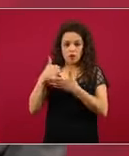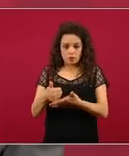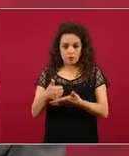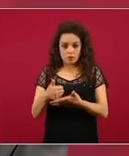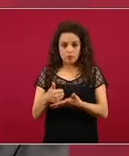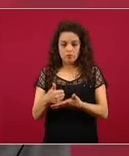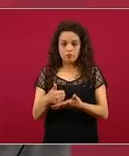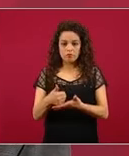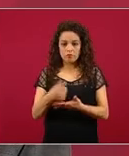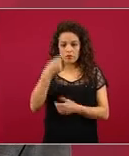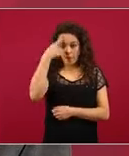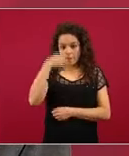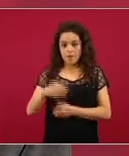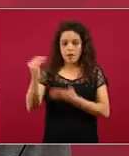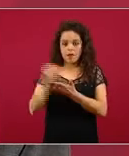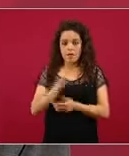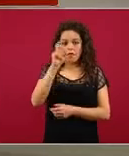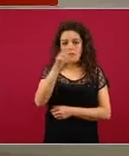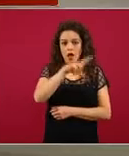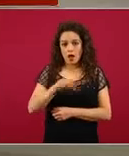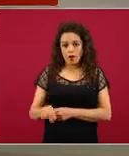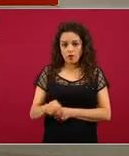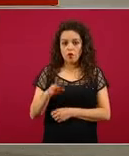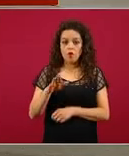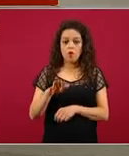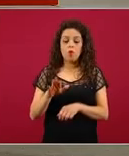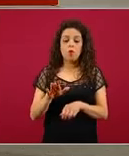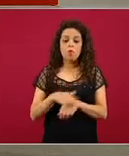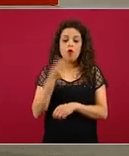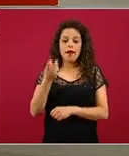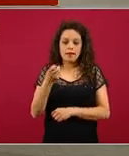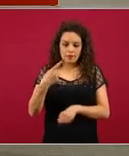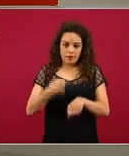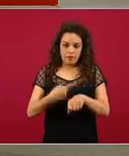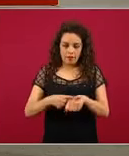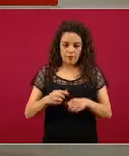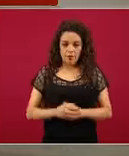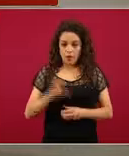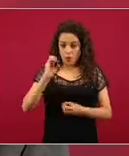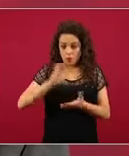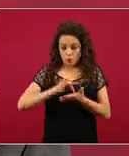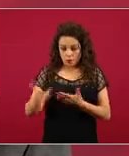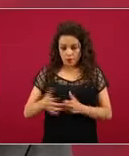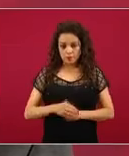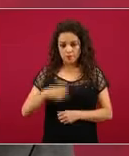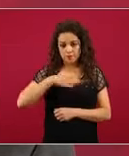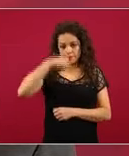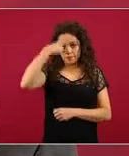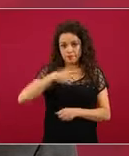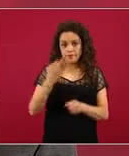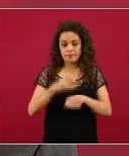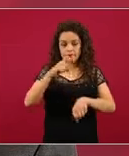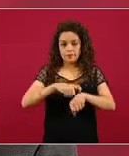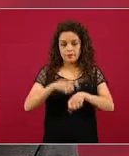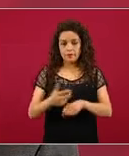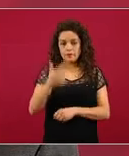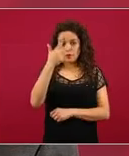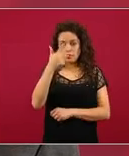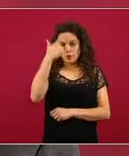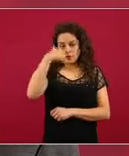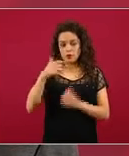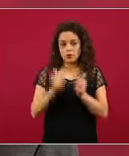paliar o atenuar el daño social que causa esto. Muchas gracias. Gracias, que tengan muy buenas noches. Son las